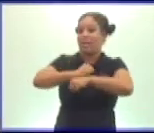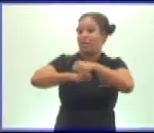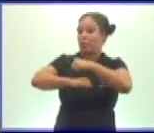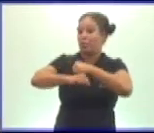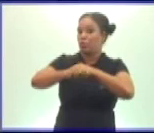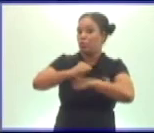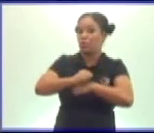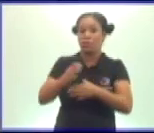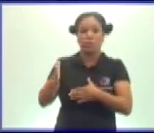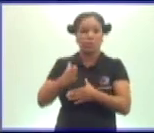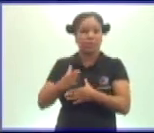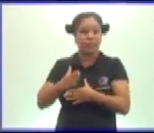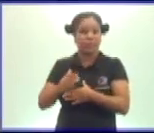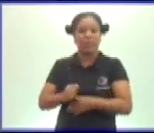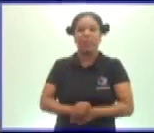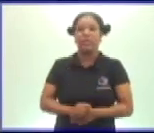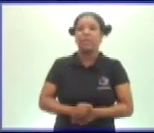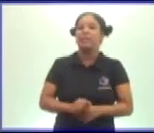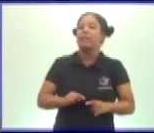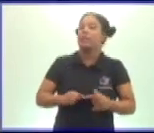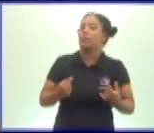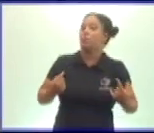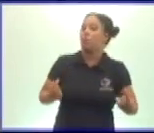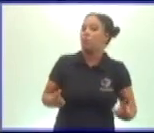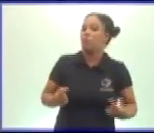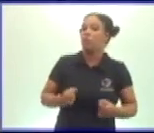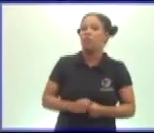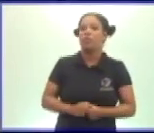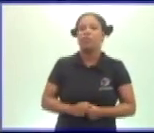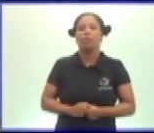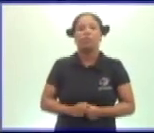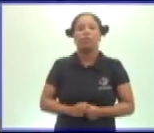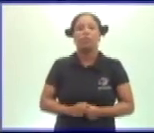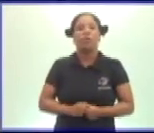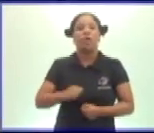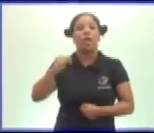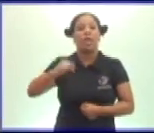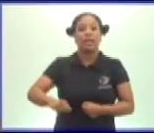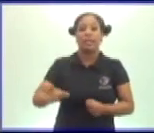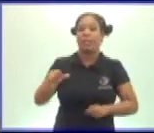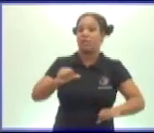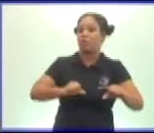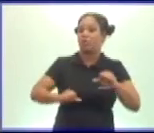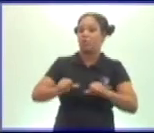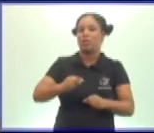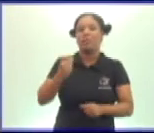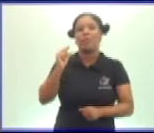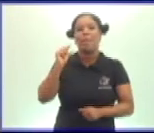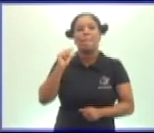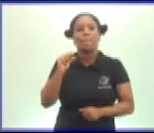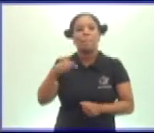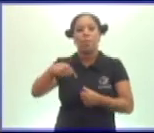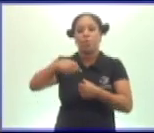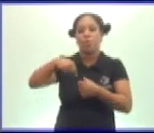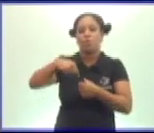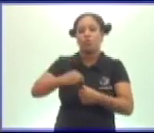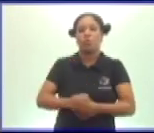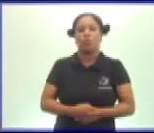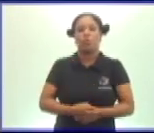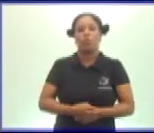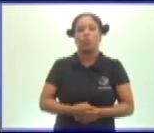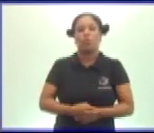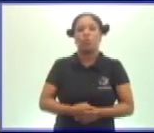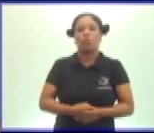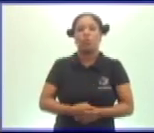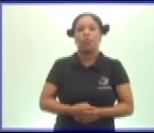indiscutiblemente diferentes y por tanto, pues entonces, esta sustancia es poco soluble. Al igual podríamos